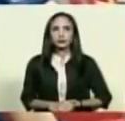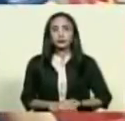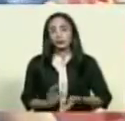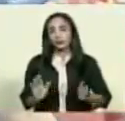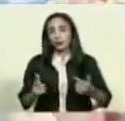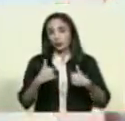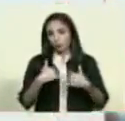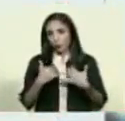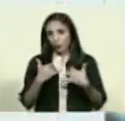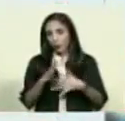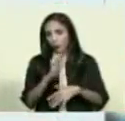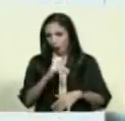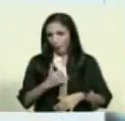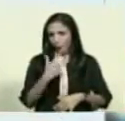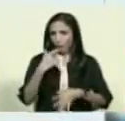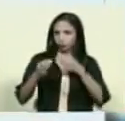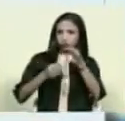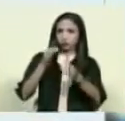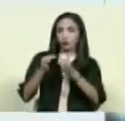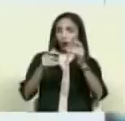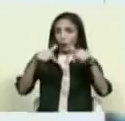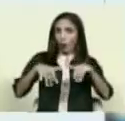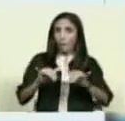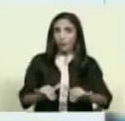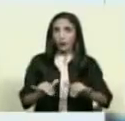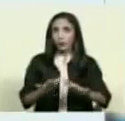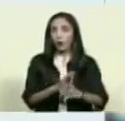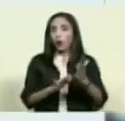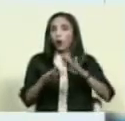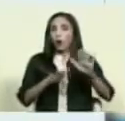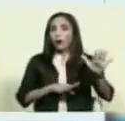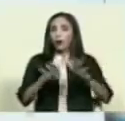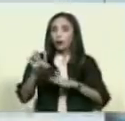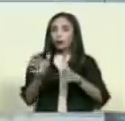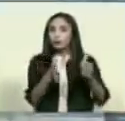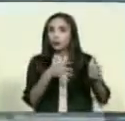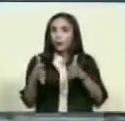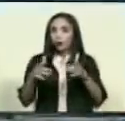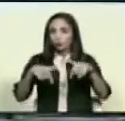Y yo puedo decir hoy, 14 de marzo, ¿verdad?